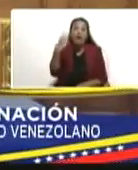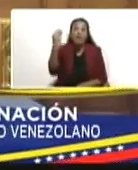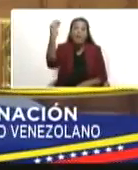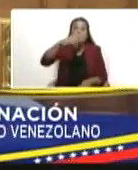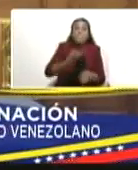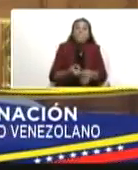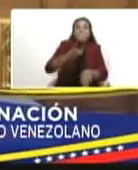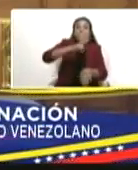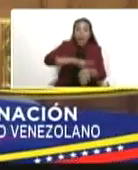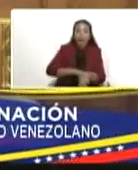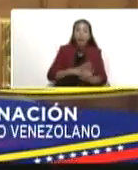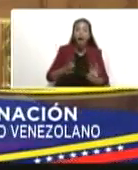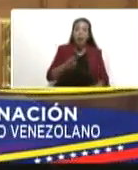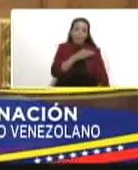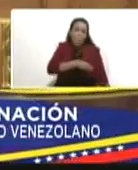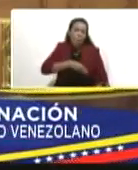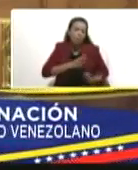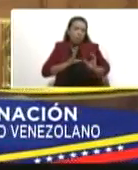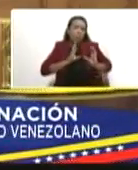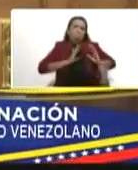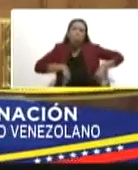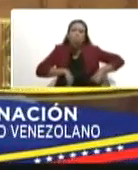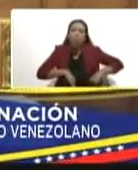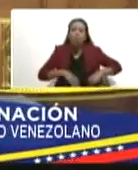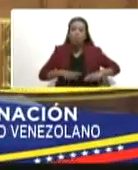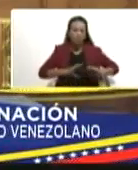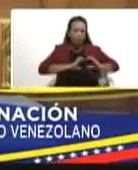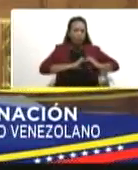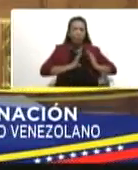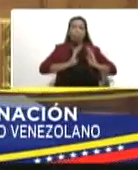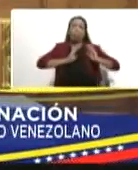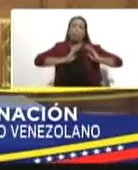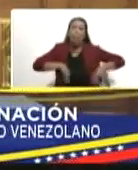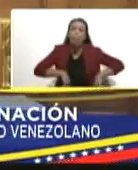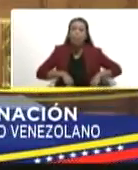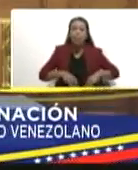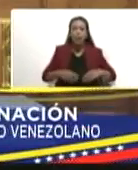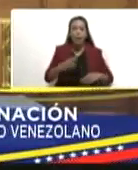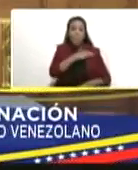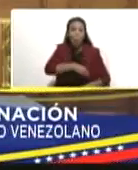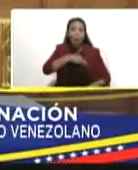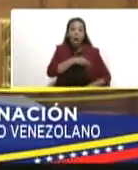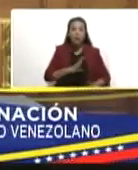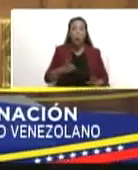peor la moralización del pueblo